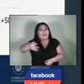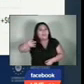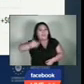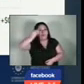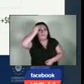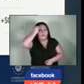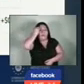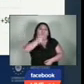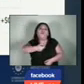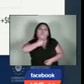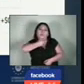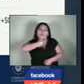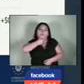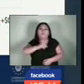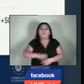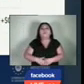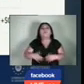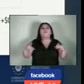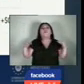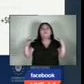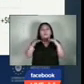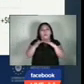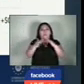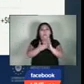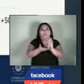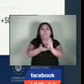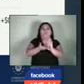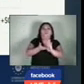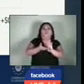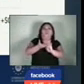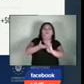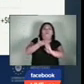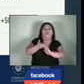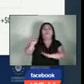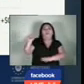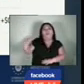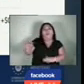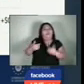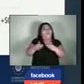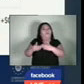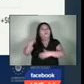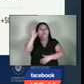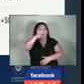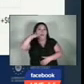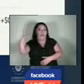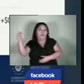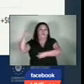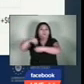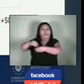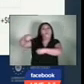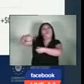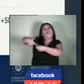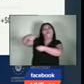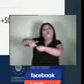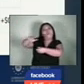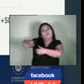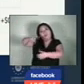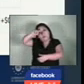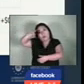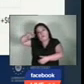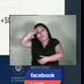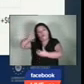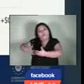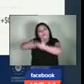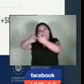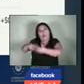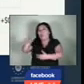y también el plan gradual de aumento de producción de la organización de los países obviamente exportadores de petróleo que dicen ellos